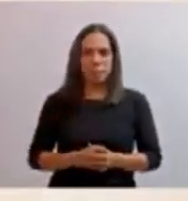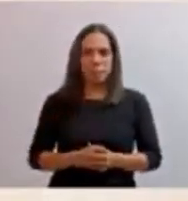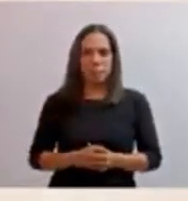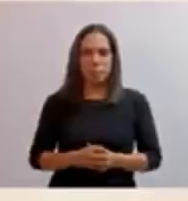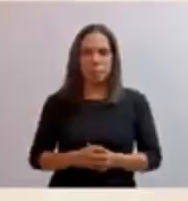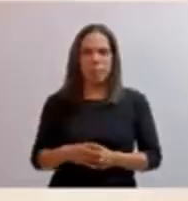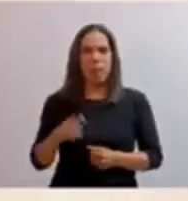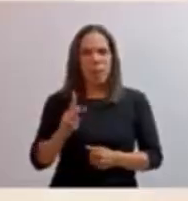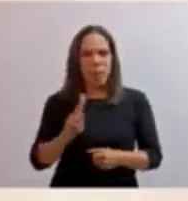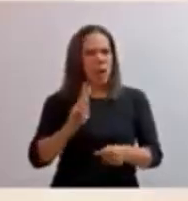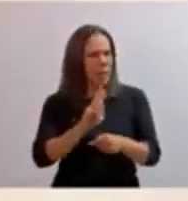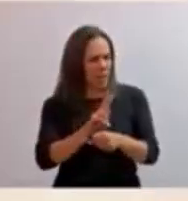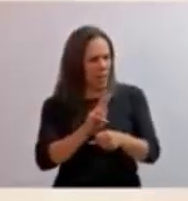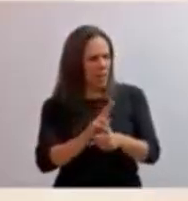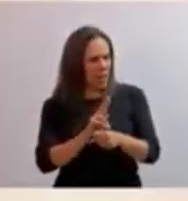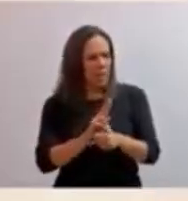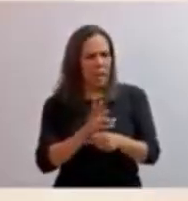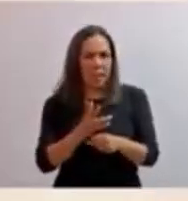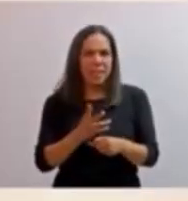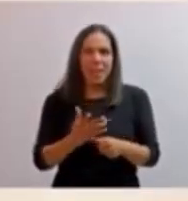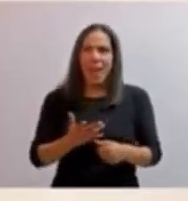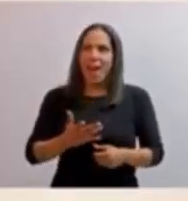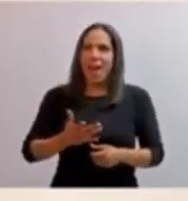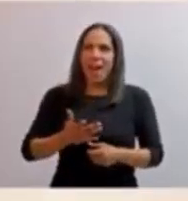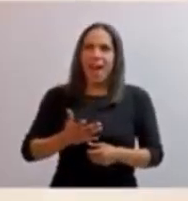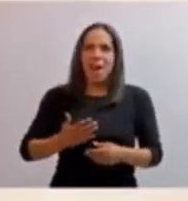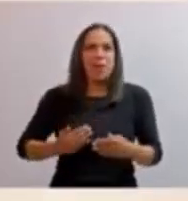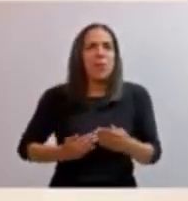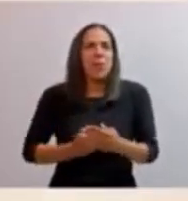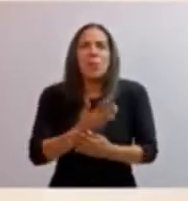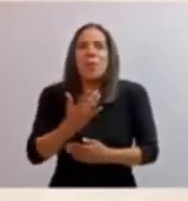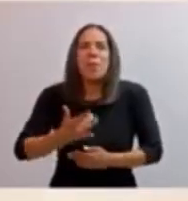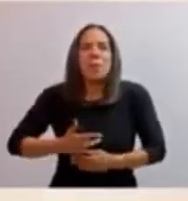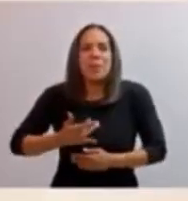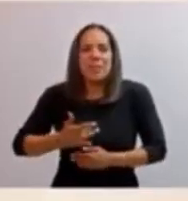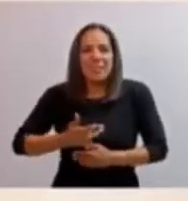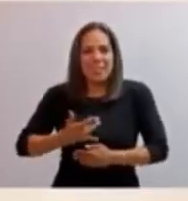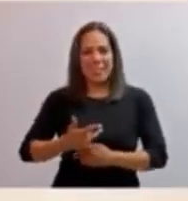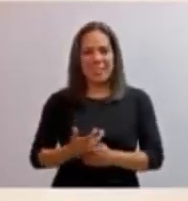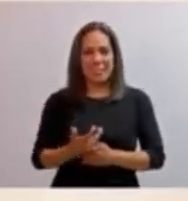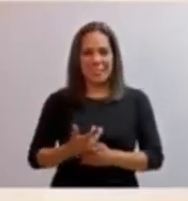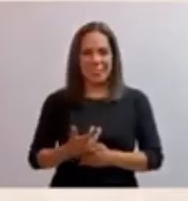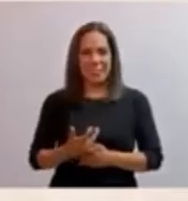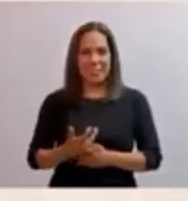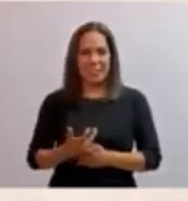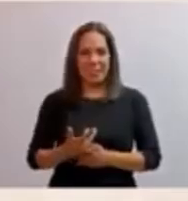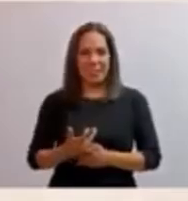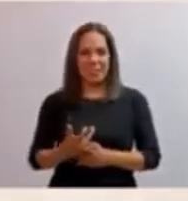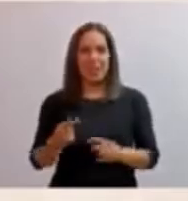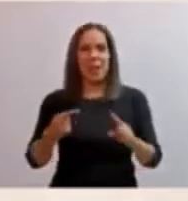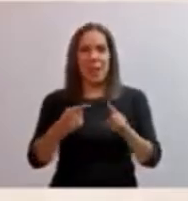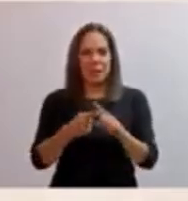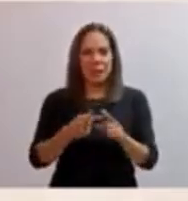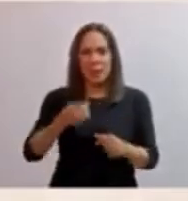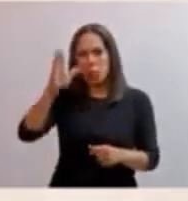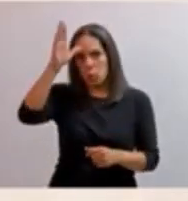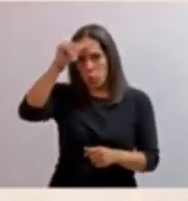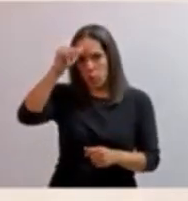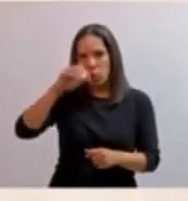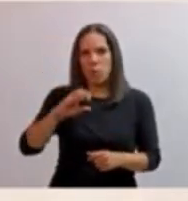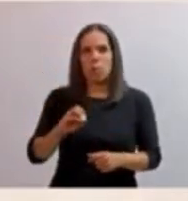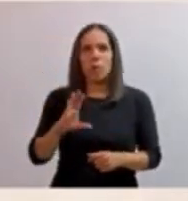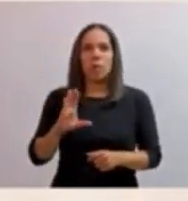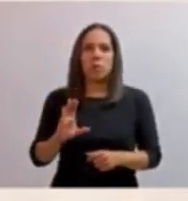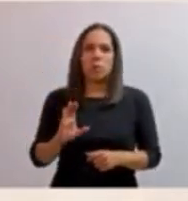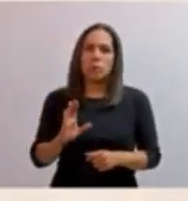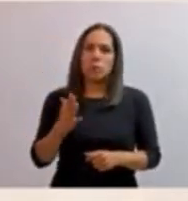supervisiones como retomar el espíritu del enfoque que se planteó en el acuerdo 050424 que ya había